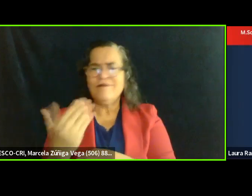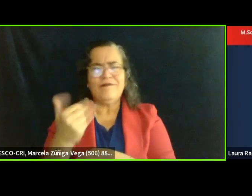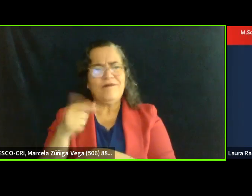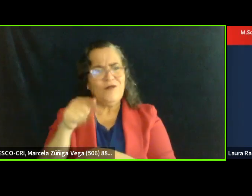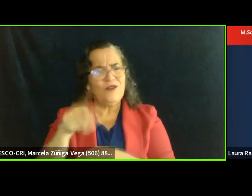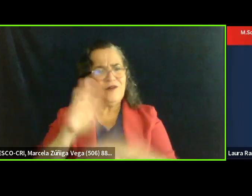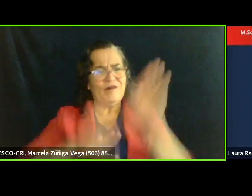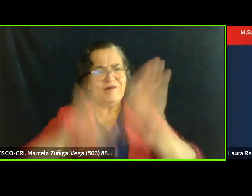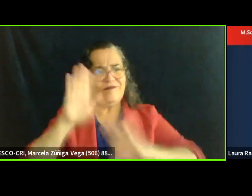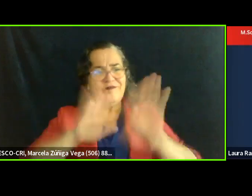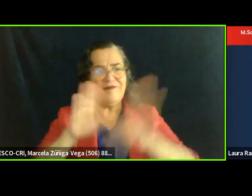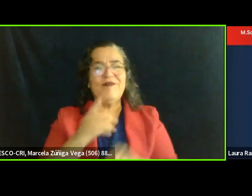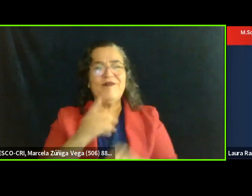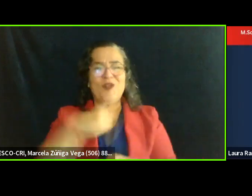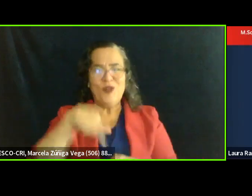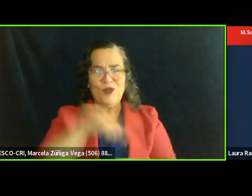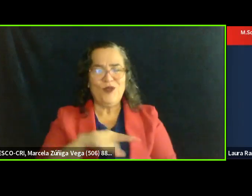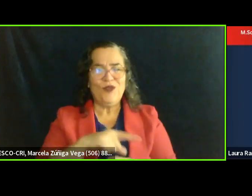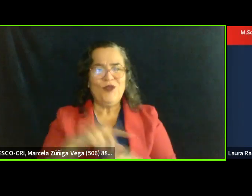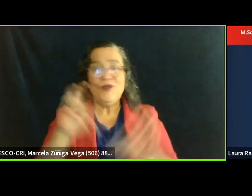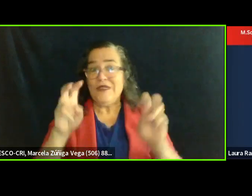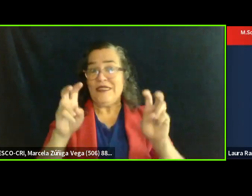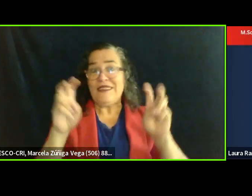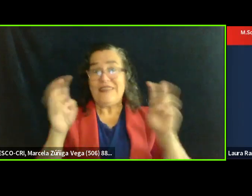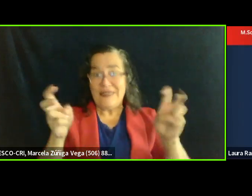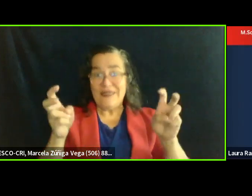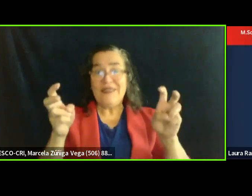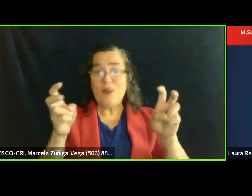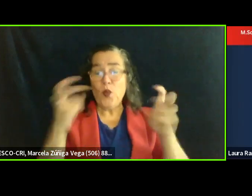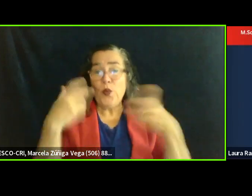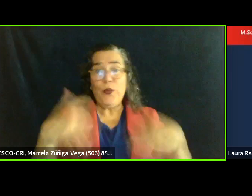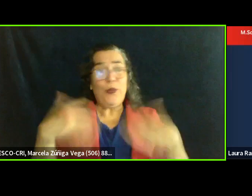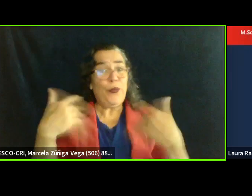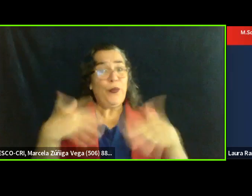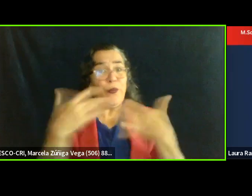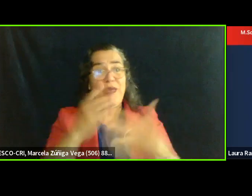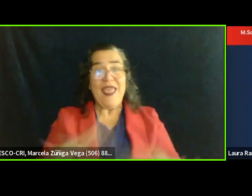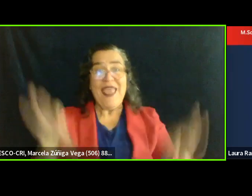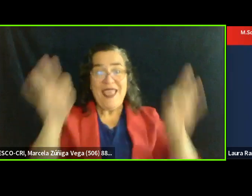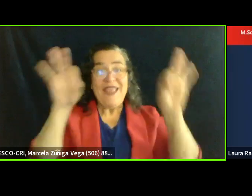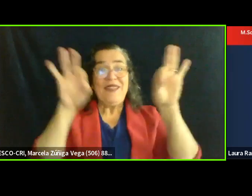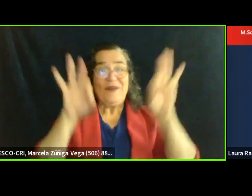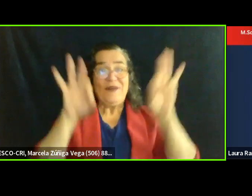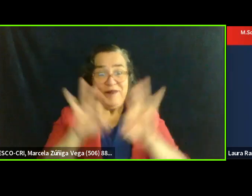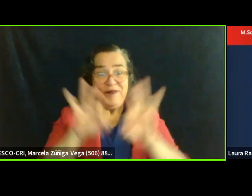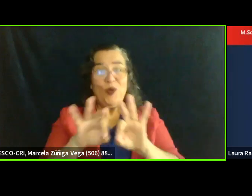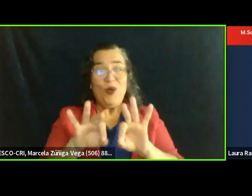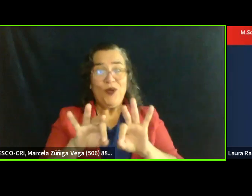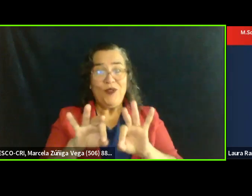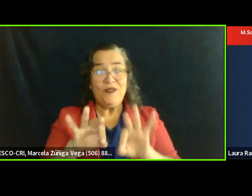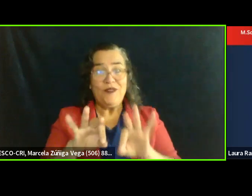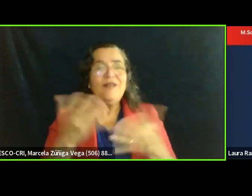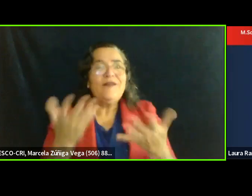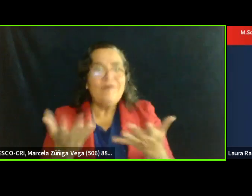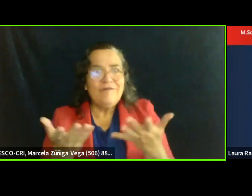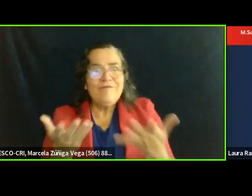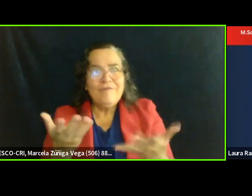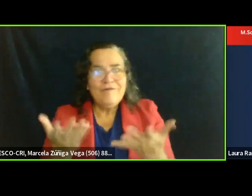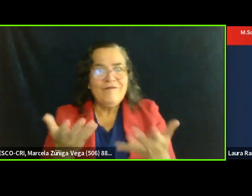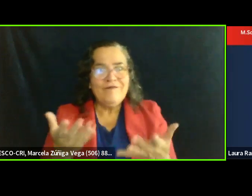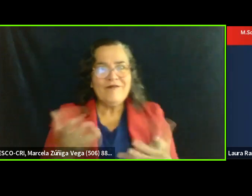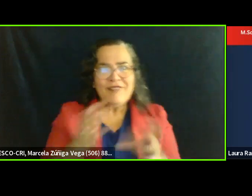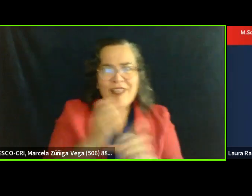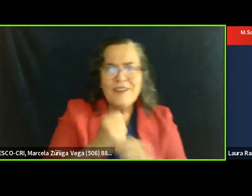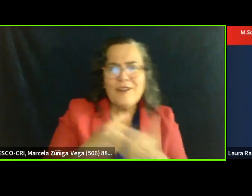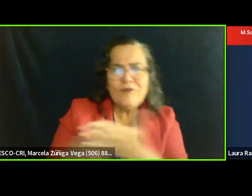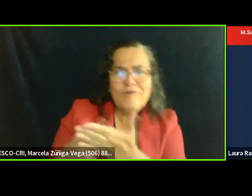con nosotros de un tema tan importante que justamente está haciendo discusión